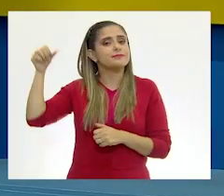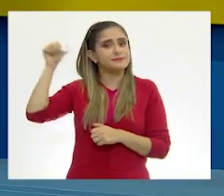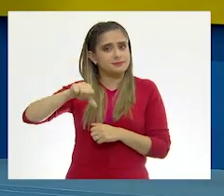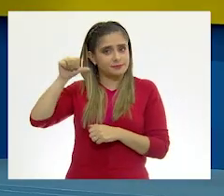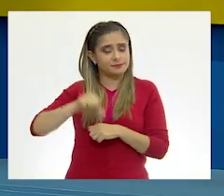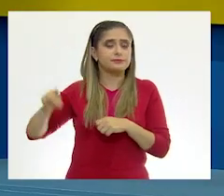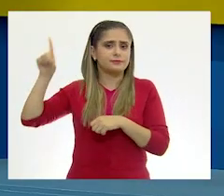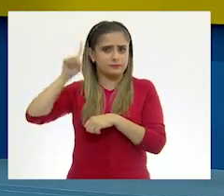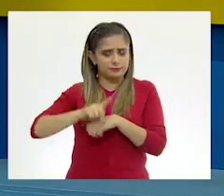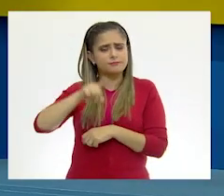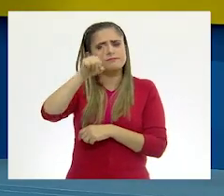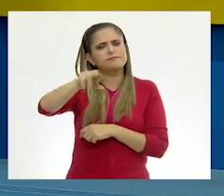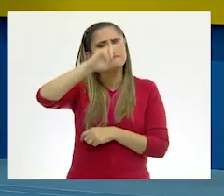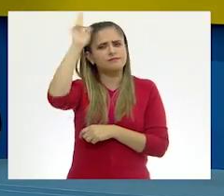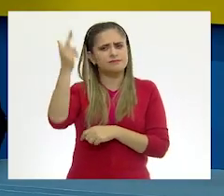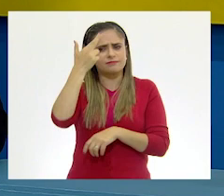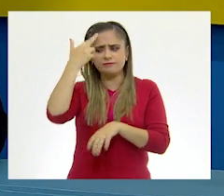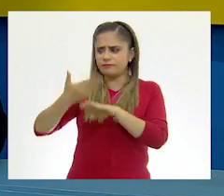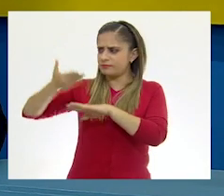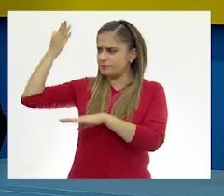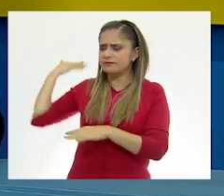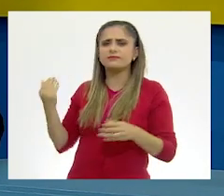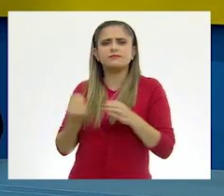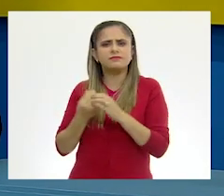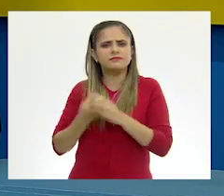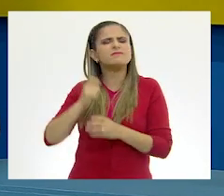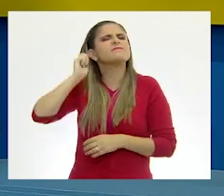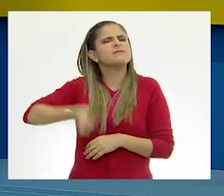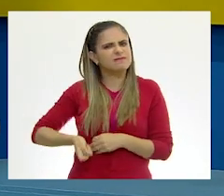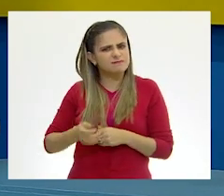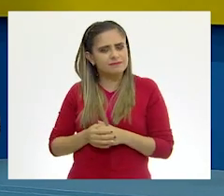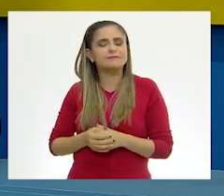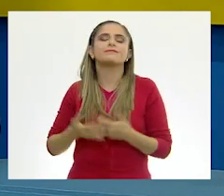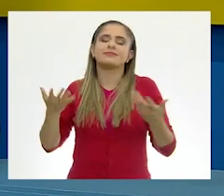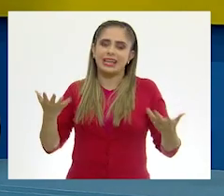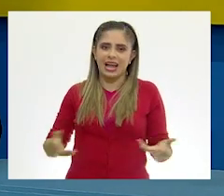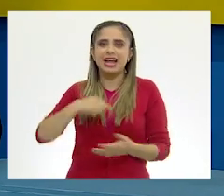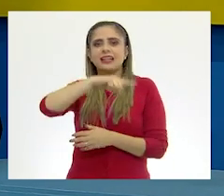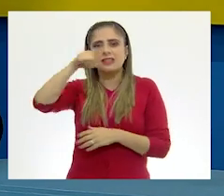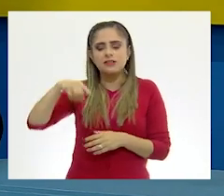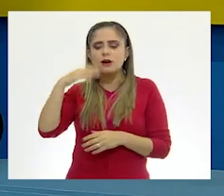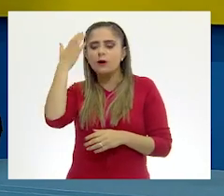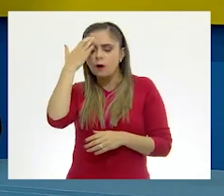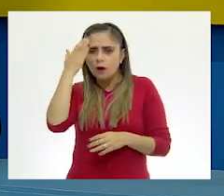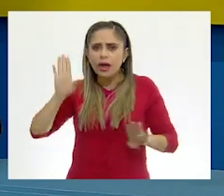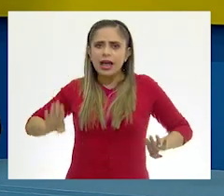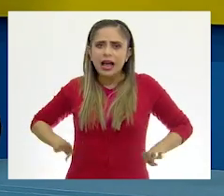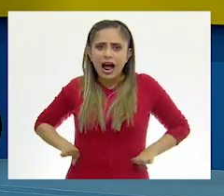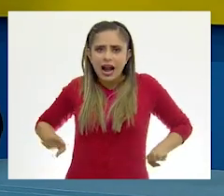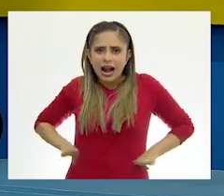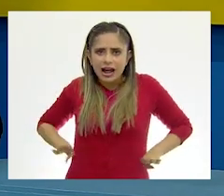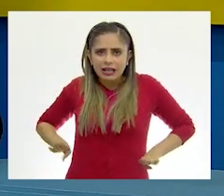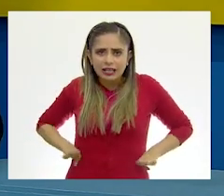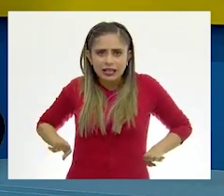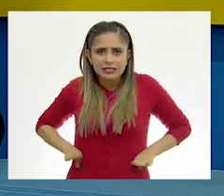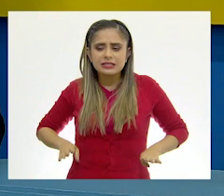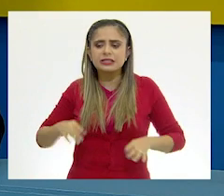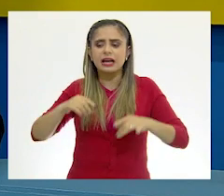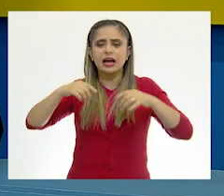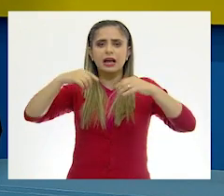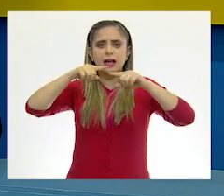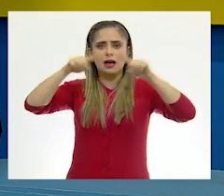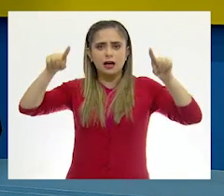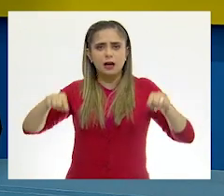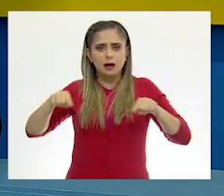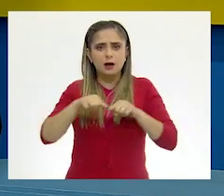a recordar lo que vimos la clase pasada al trabajar en el reconocimiento de las características generales de las monografías y